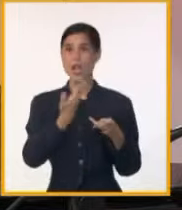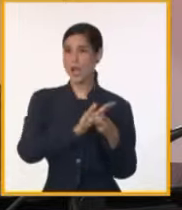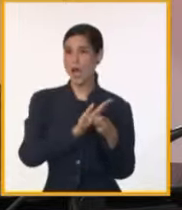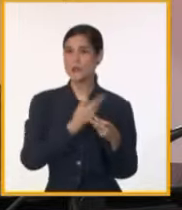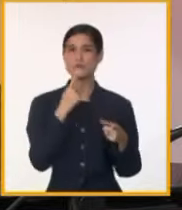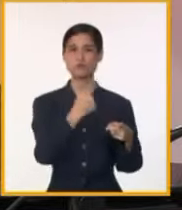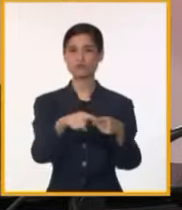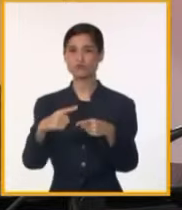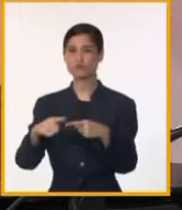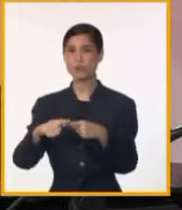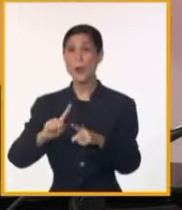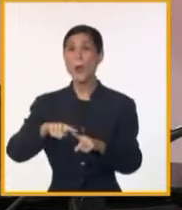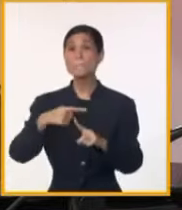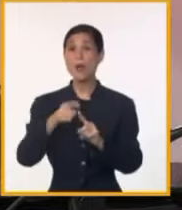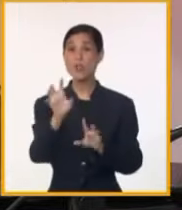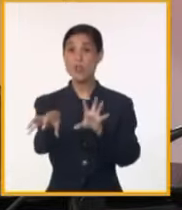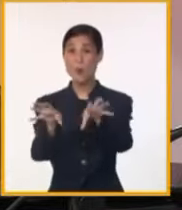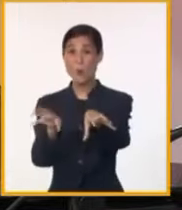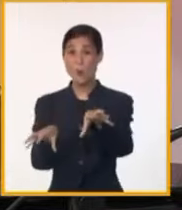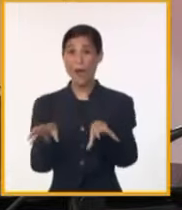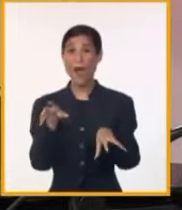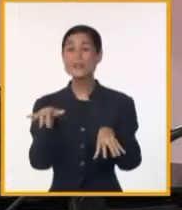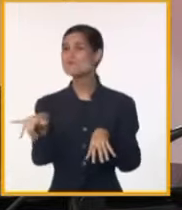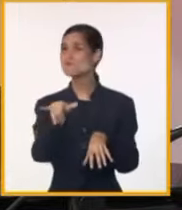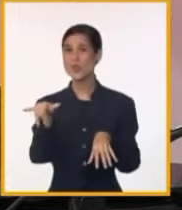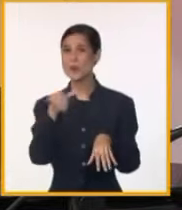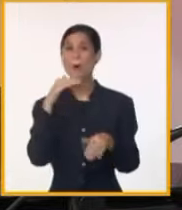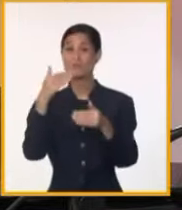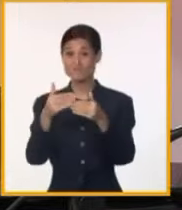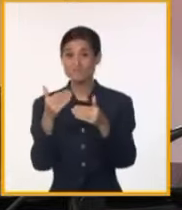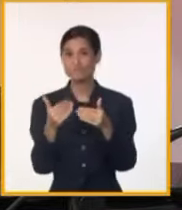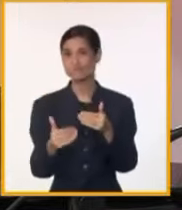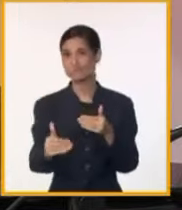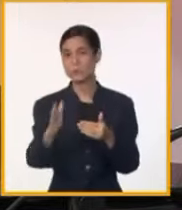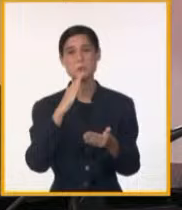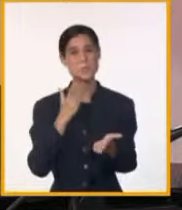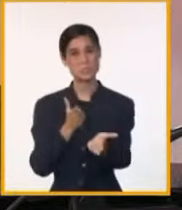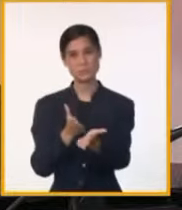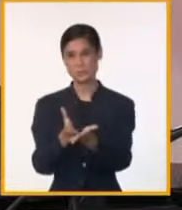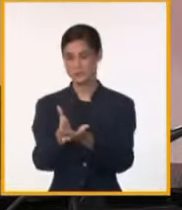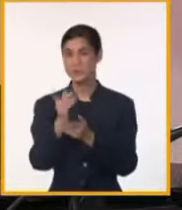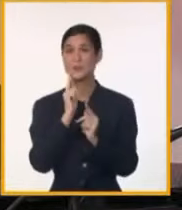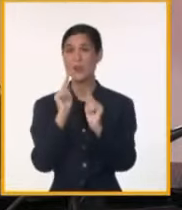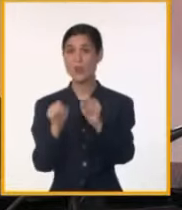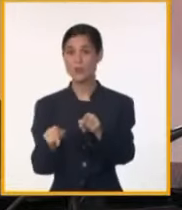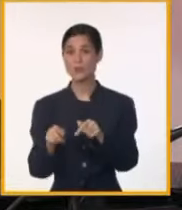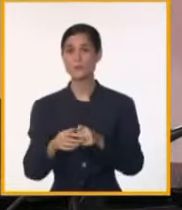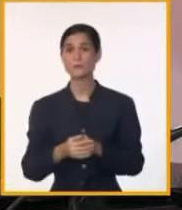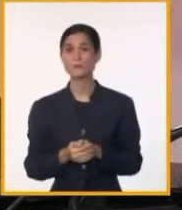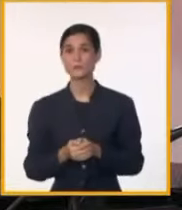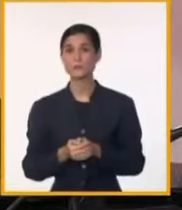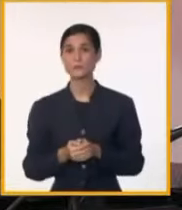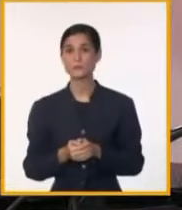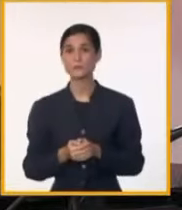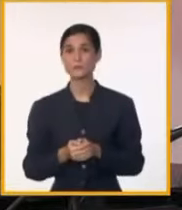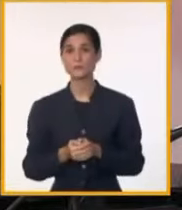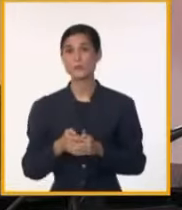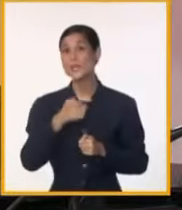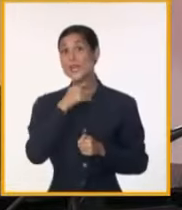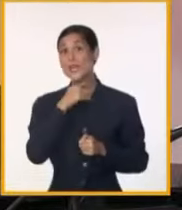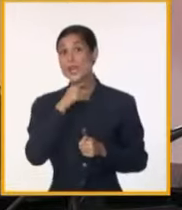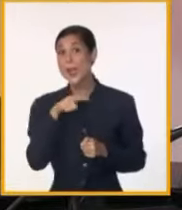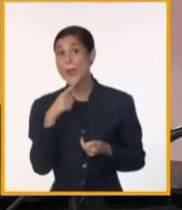extensión hacia otras regiones de esta área y del Golfo Pérsico y también pues estaremos mirando hacia